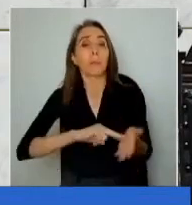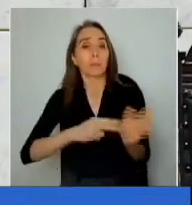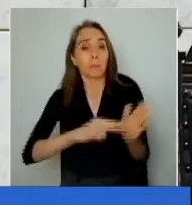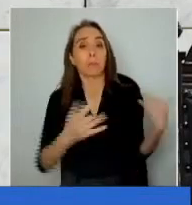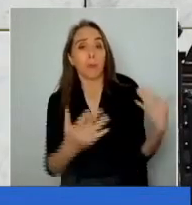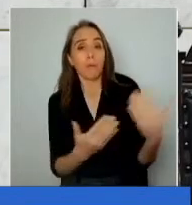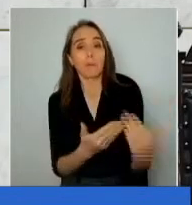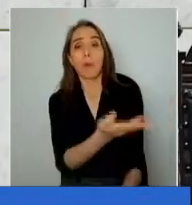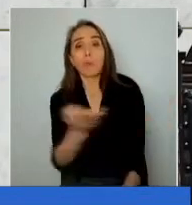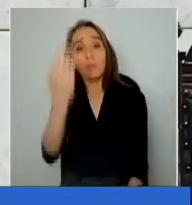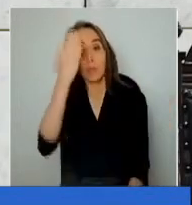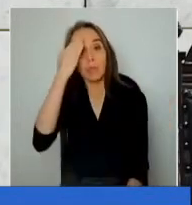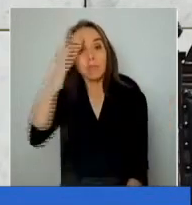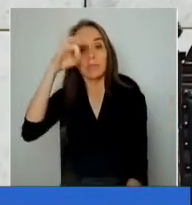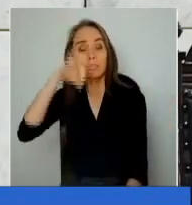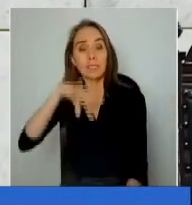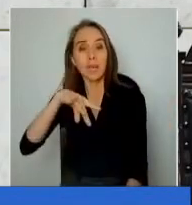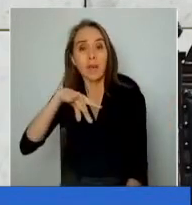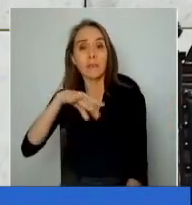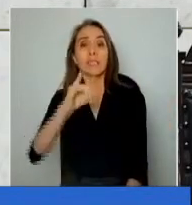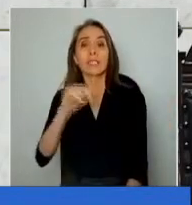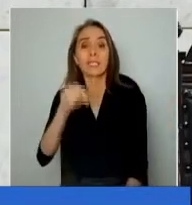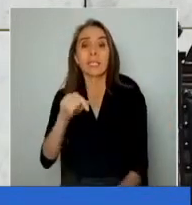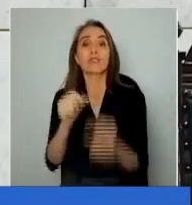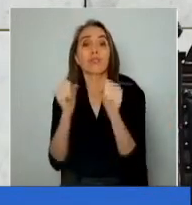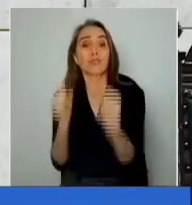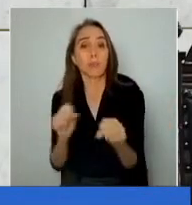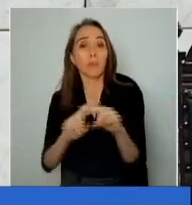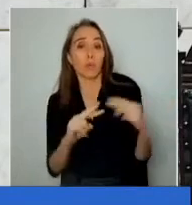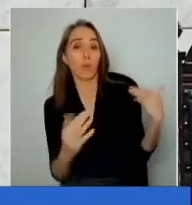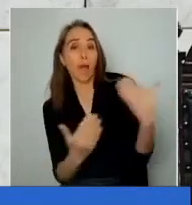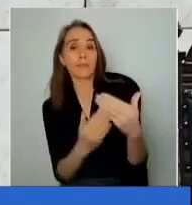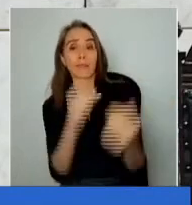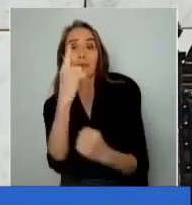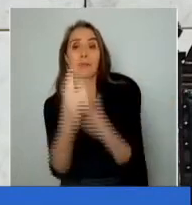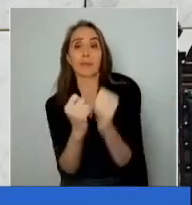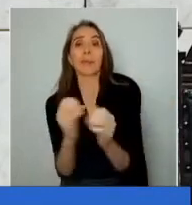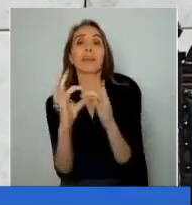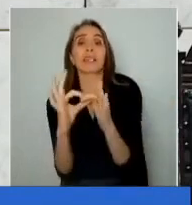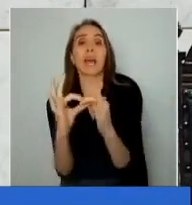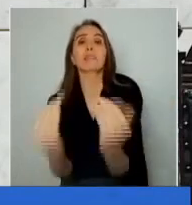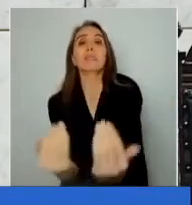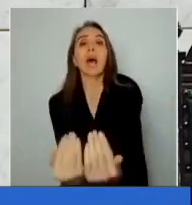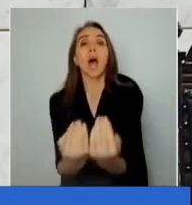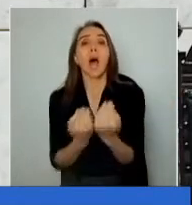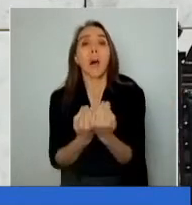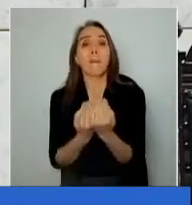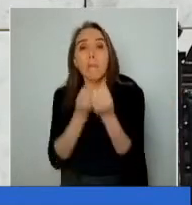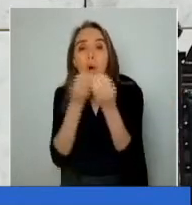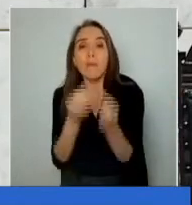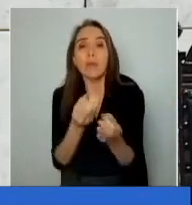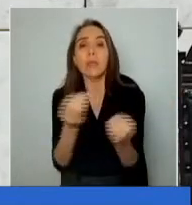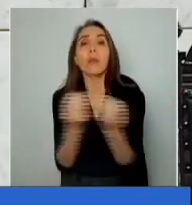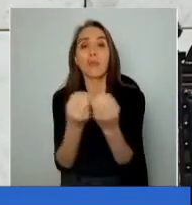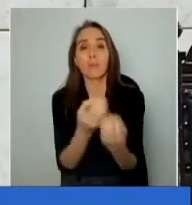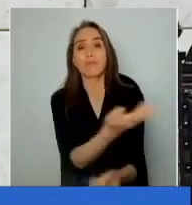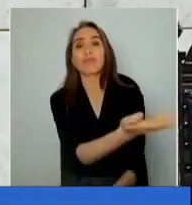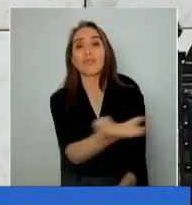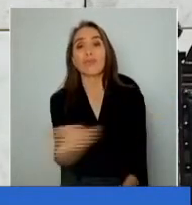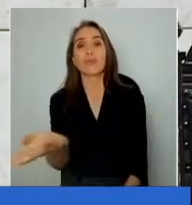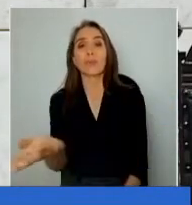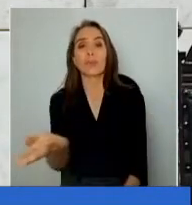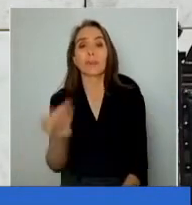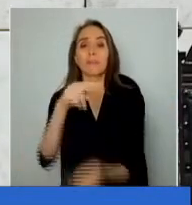saben bien si esto fue posible fue principalmente por el apoyo sincero de muchos de ustedes de verdad